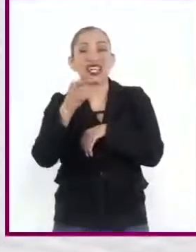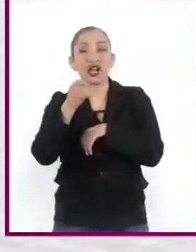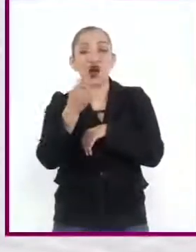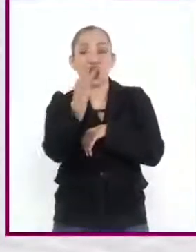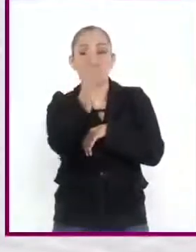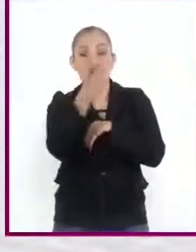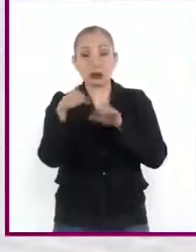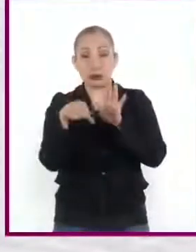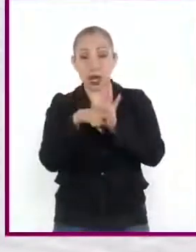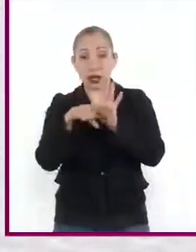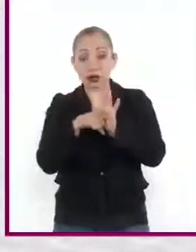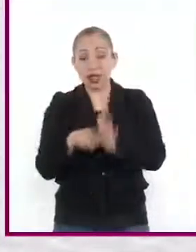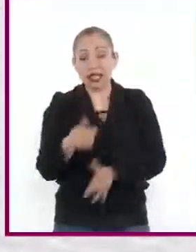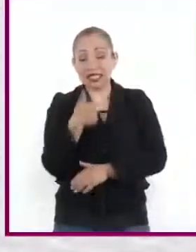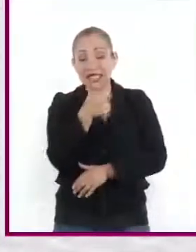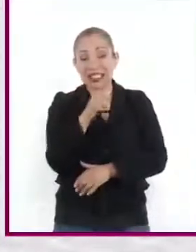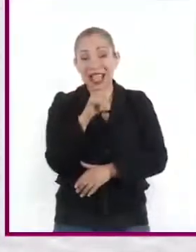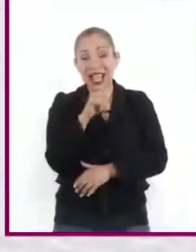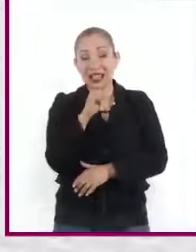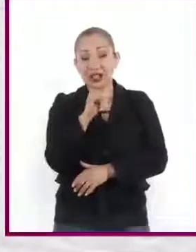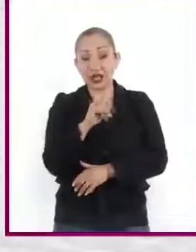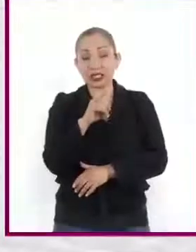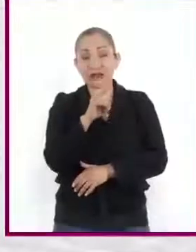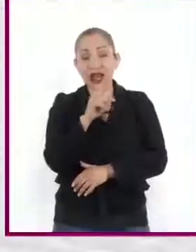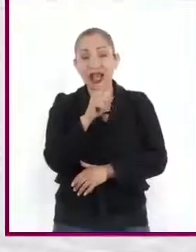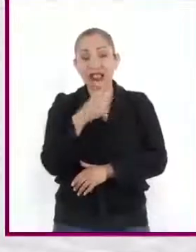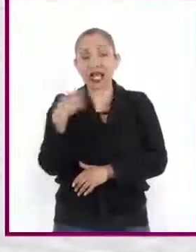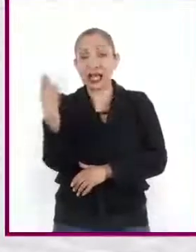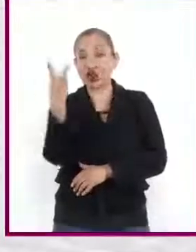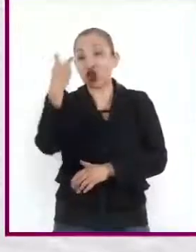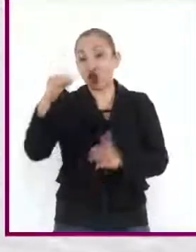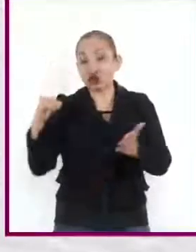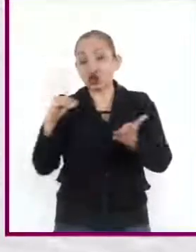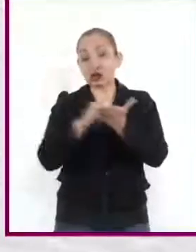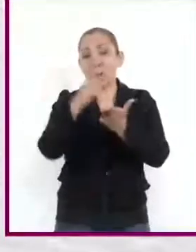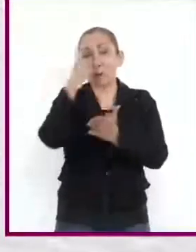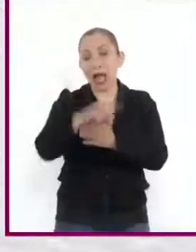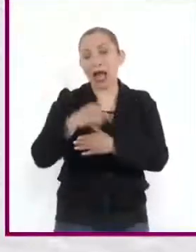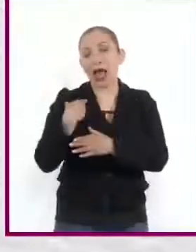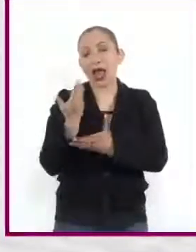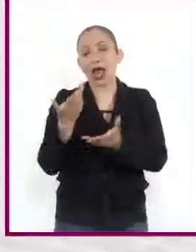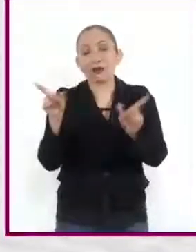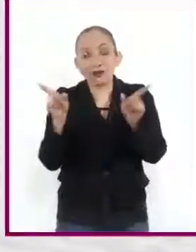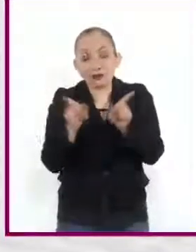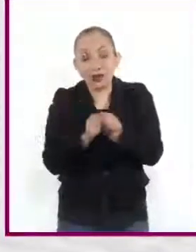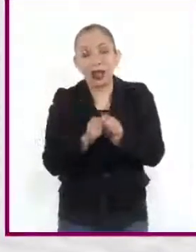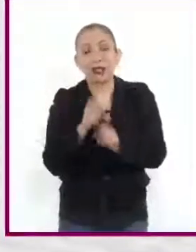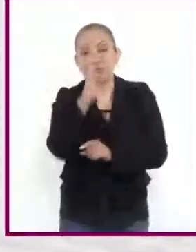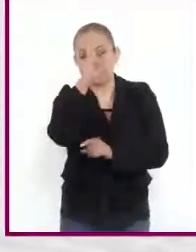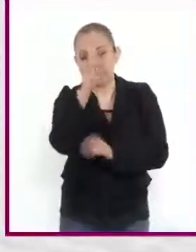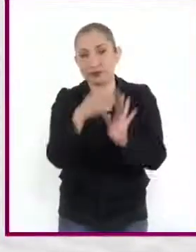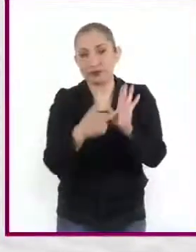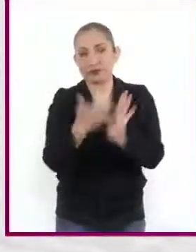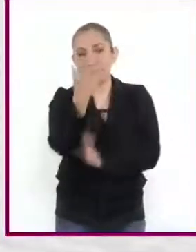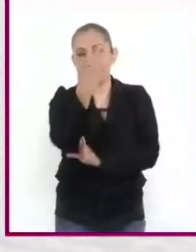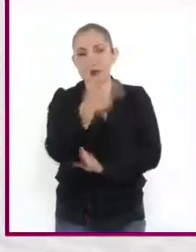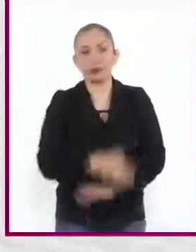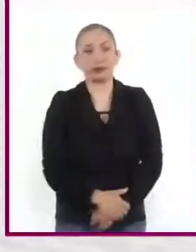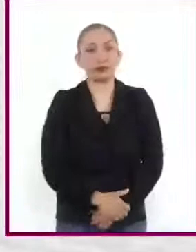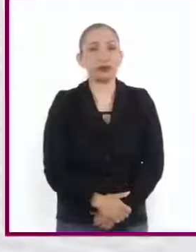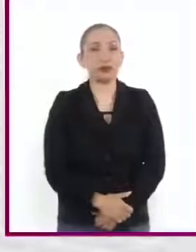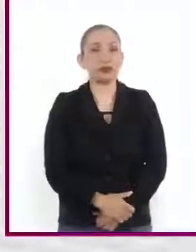menos, ya que tiene 6 electrones de valencia y requiere 2 electrones para reducirse y respetar la regla del